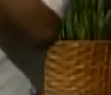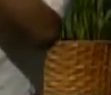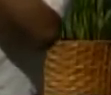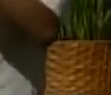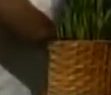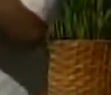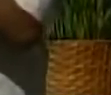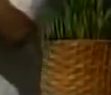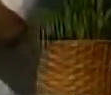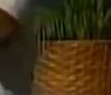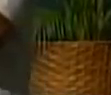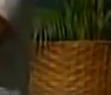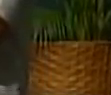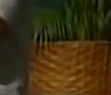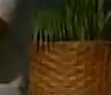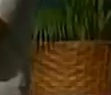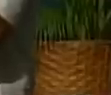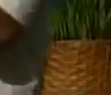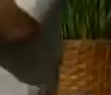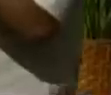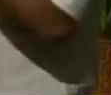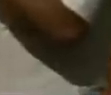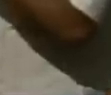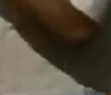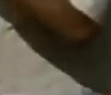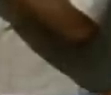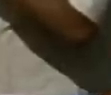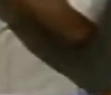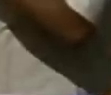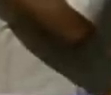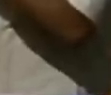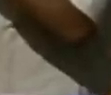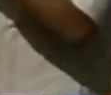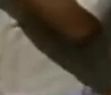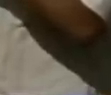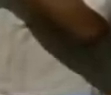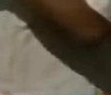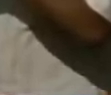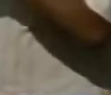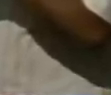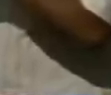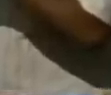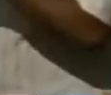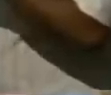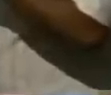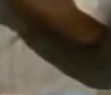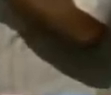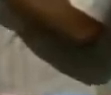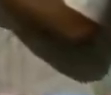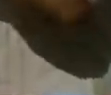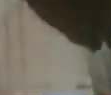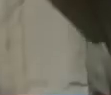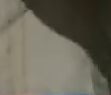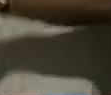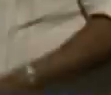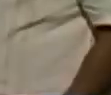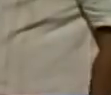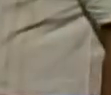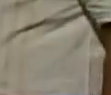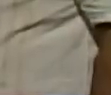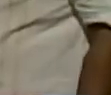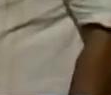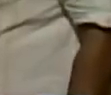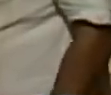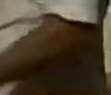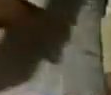productivo, porque podría ser productivo y ser neoliberal. Y ese es el reto que tenemos nosotros. Es muy fácil saltar a un